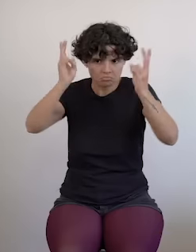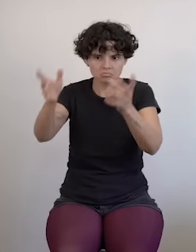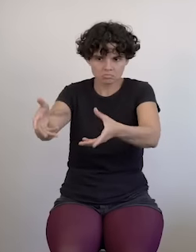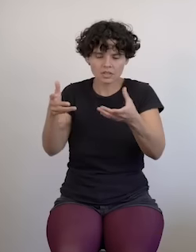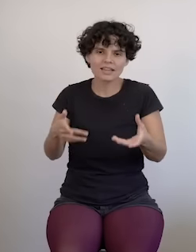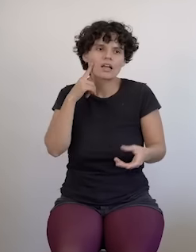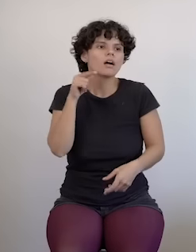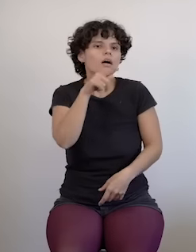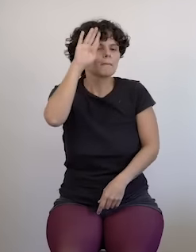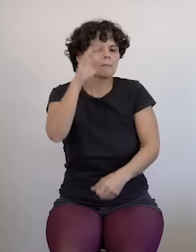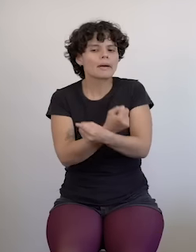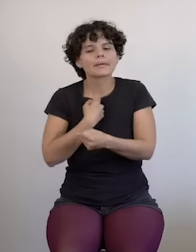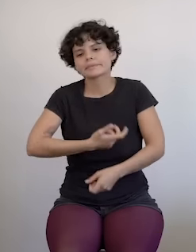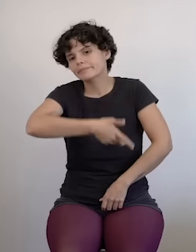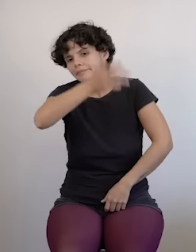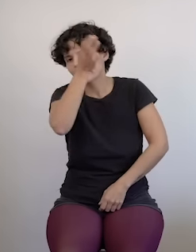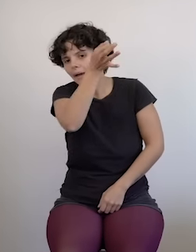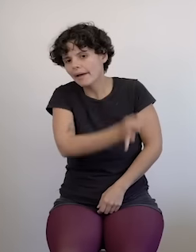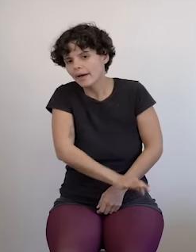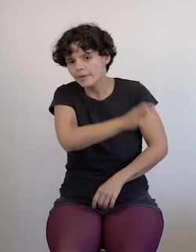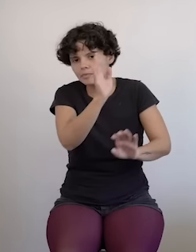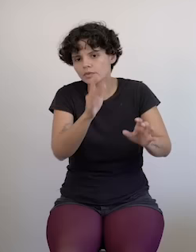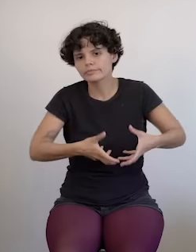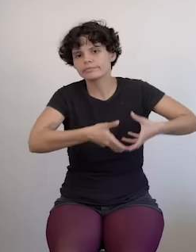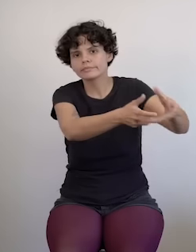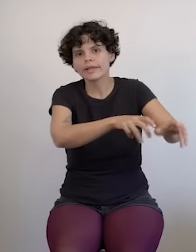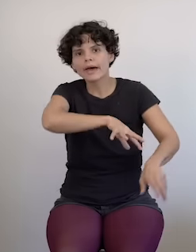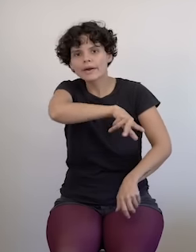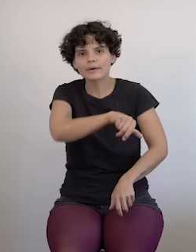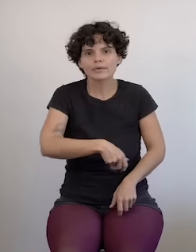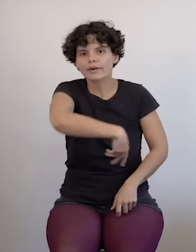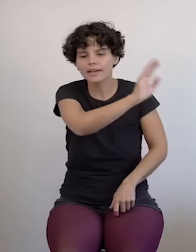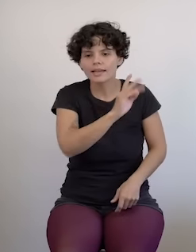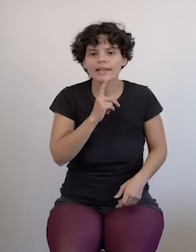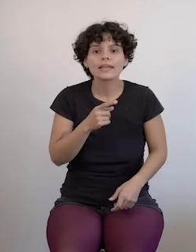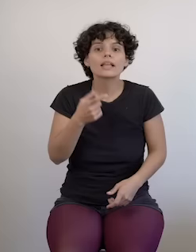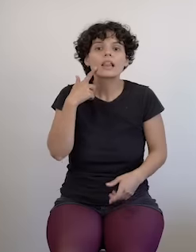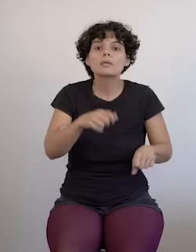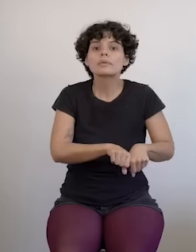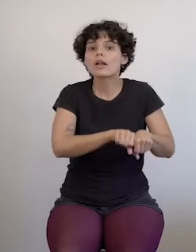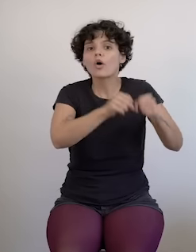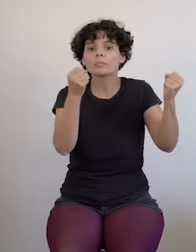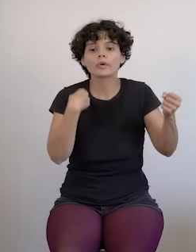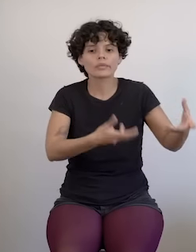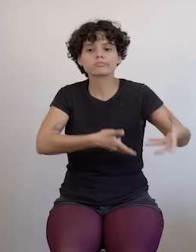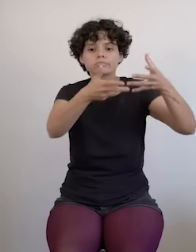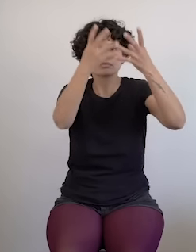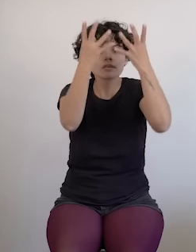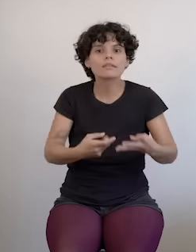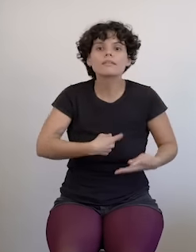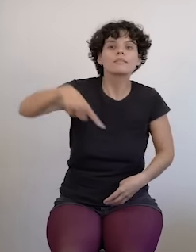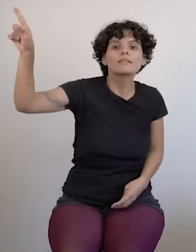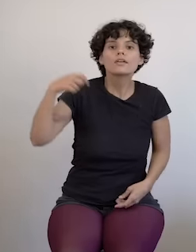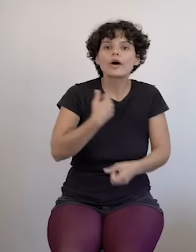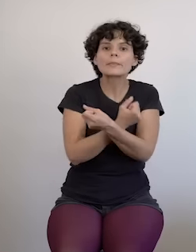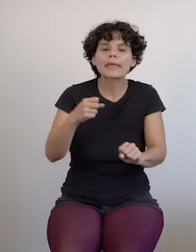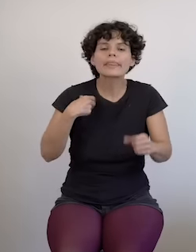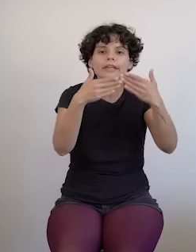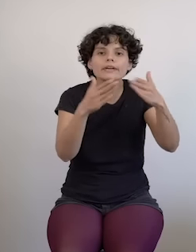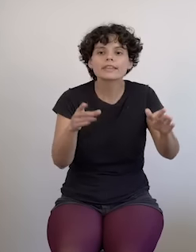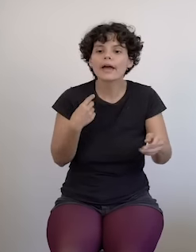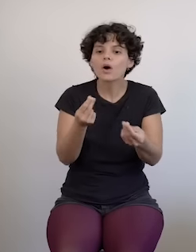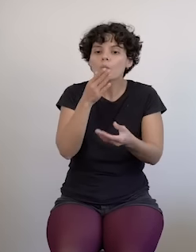No, sí, pero bueno, zapado con el gendarme, po. Mandó presa a la radio, po. La dejó ahí. La dejó ahí condenada 20